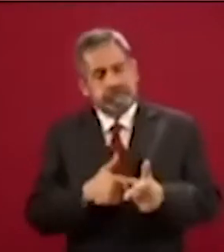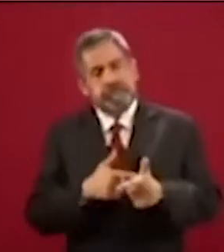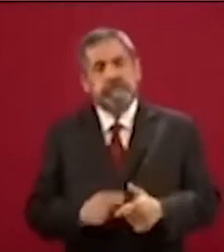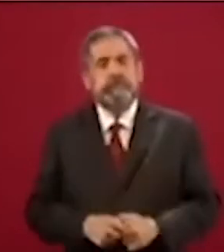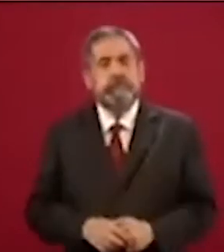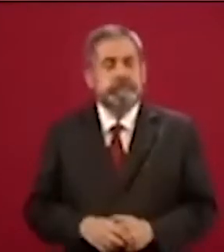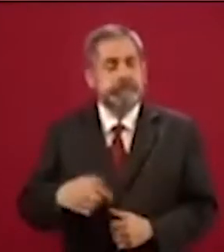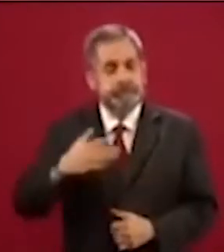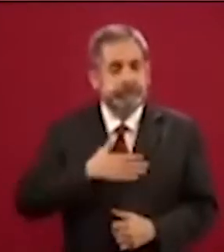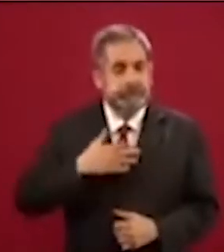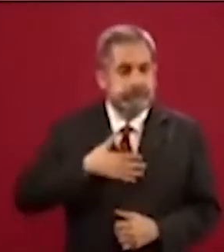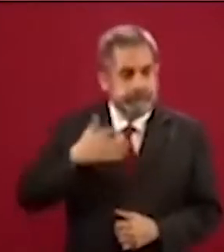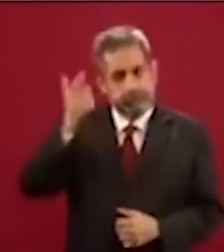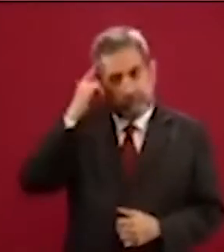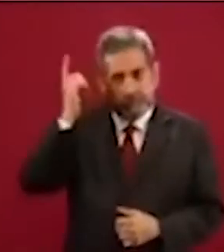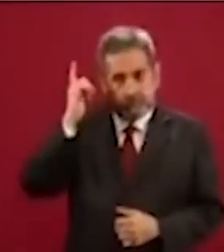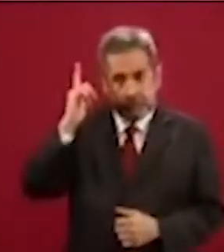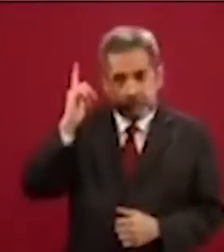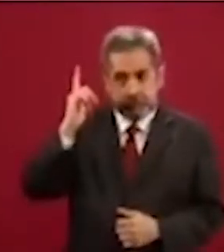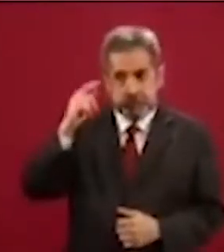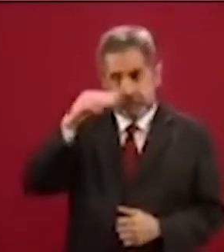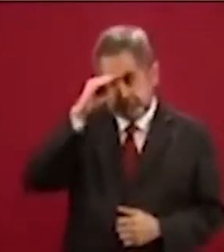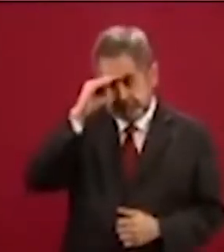Y yo espero que